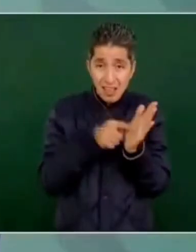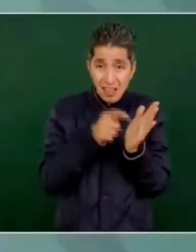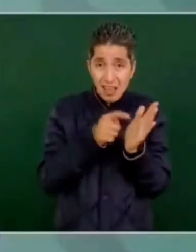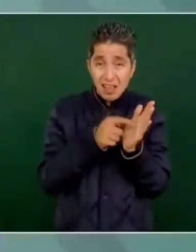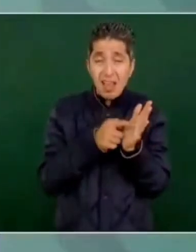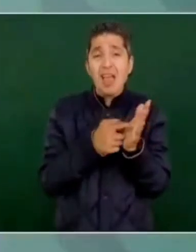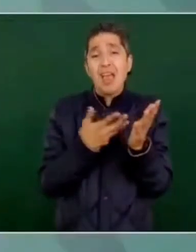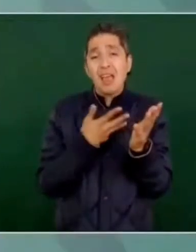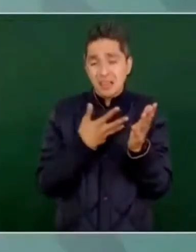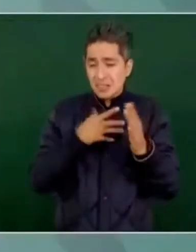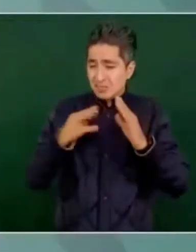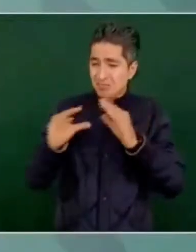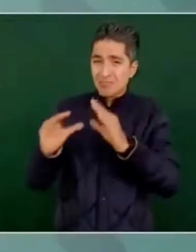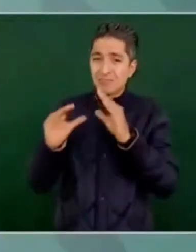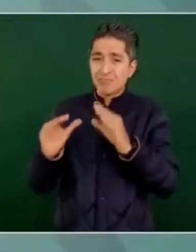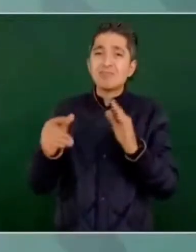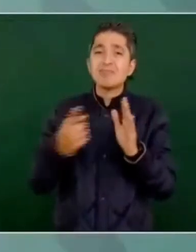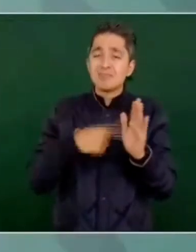que debemos de